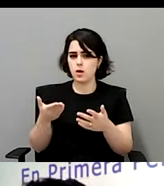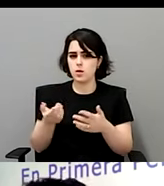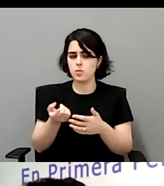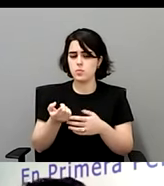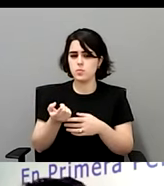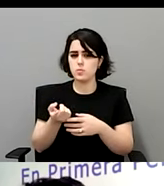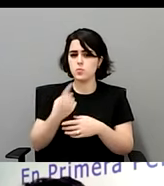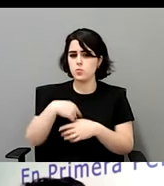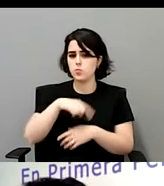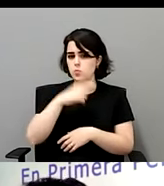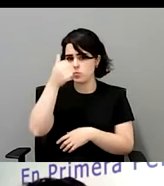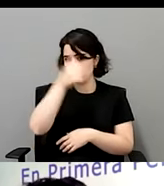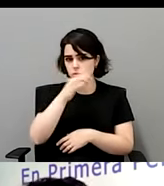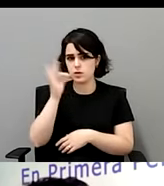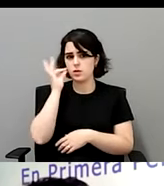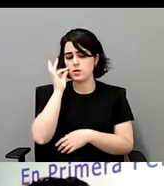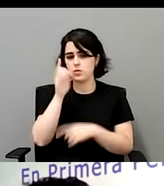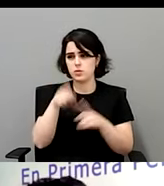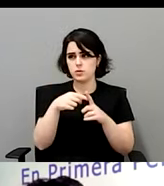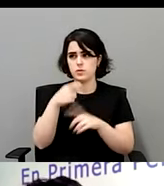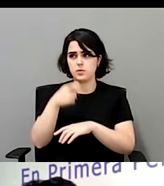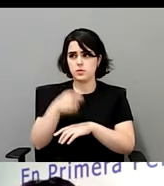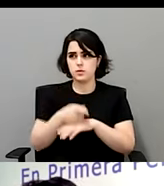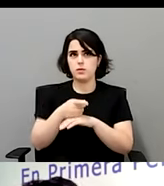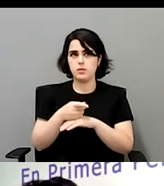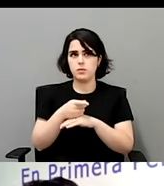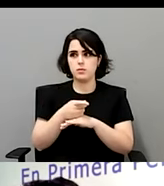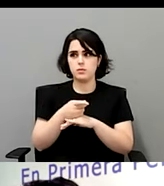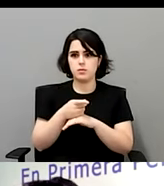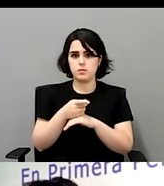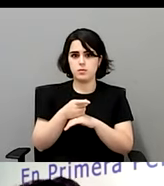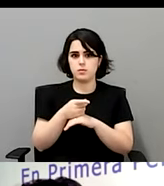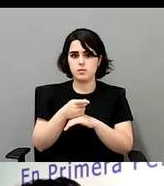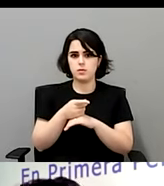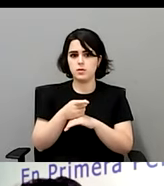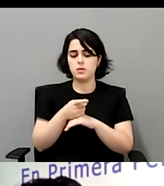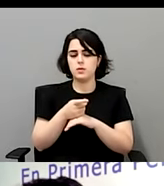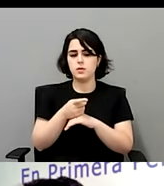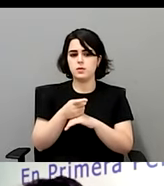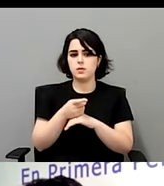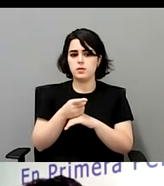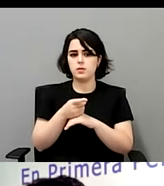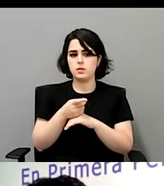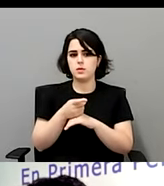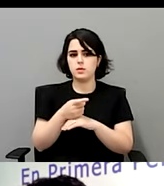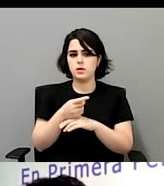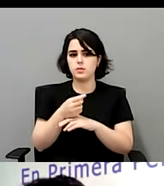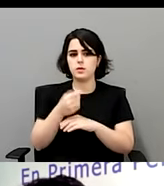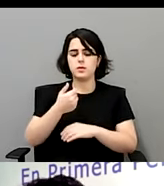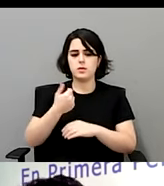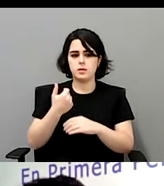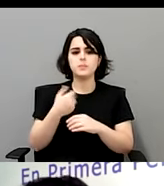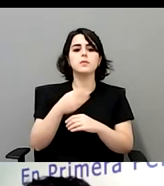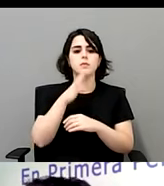nosotros para dirigir nuestra propia vida. Por eso, acabando con el tema